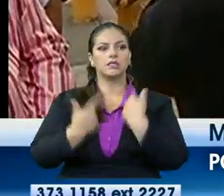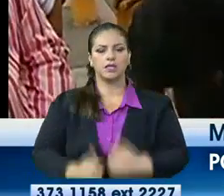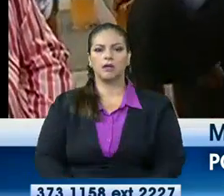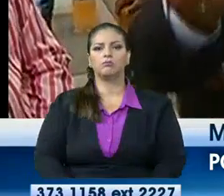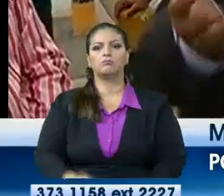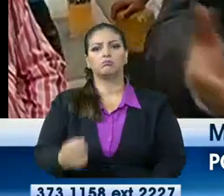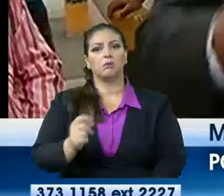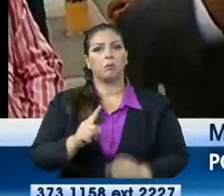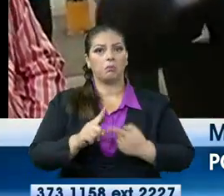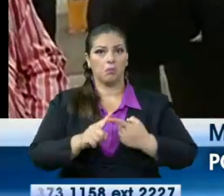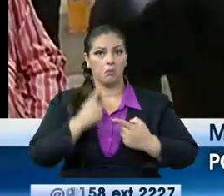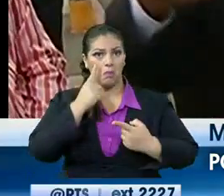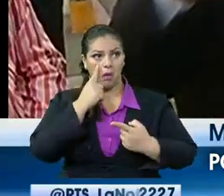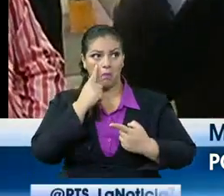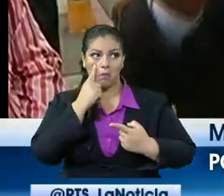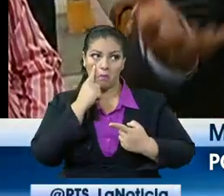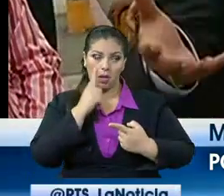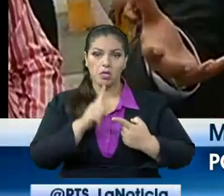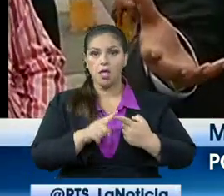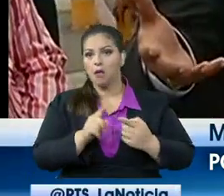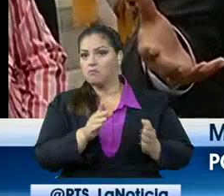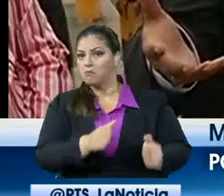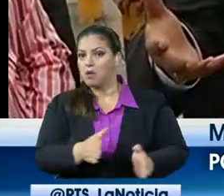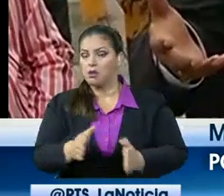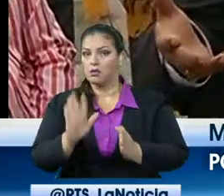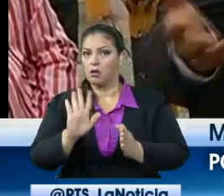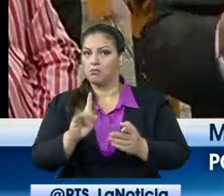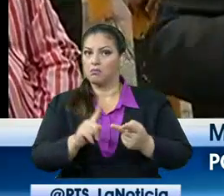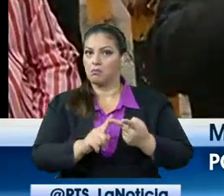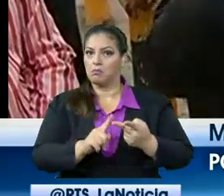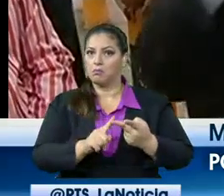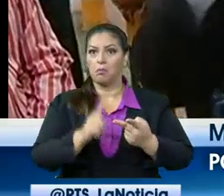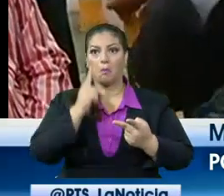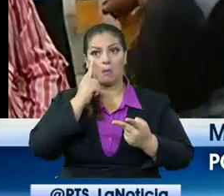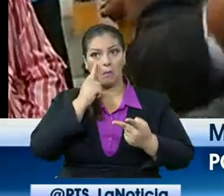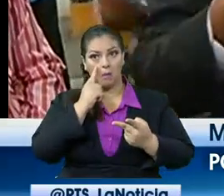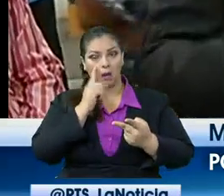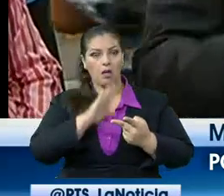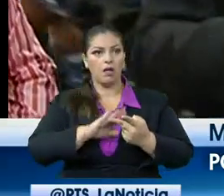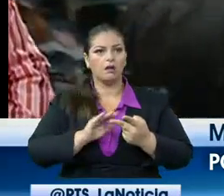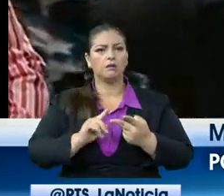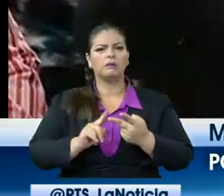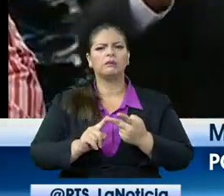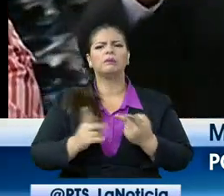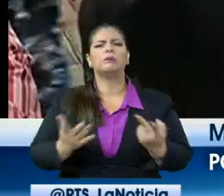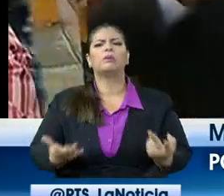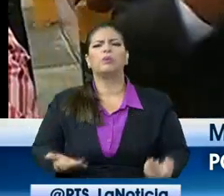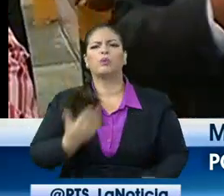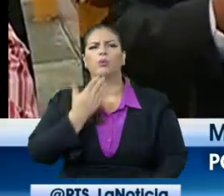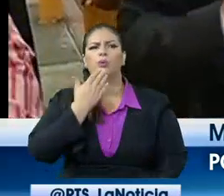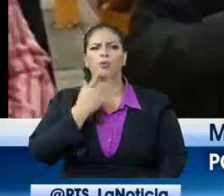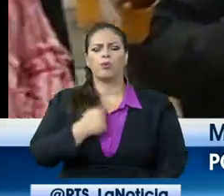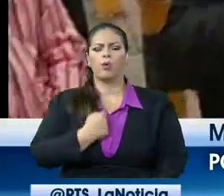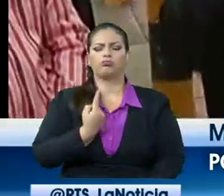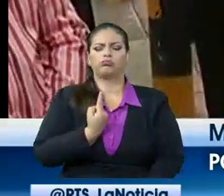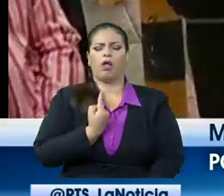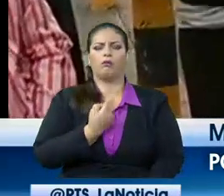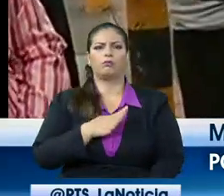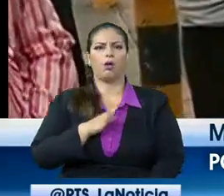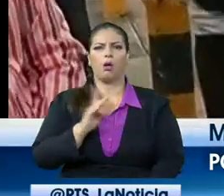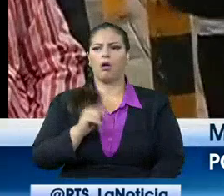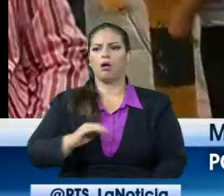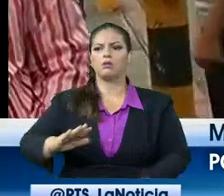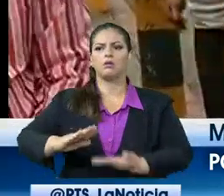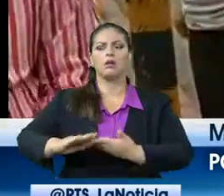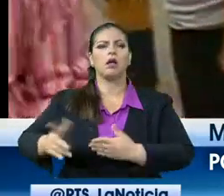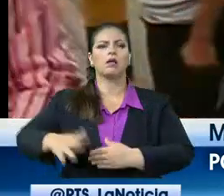Veamos el segundo punto para el mejoramiento de toda la ciudadanía, porque aquí hablemos es por todo, porque no solamente es la ciudad del Cóndor, es la ciudad de